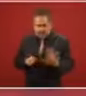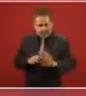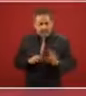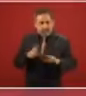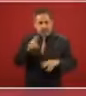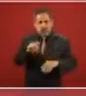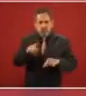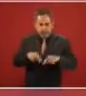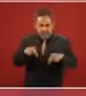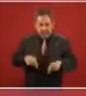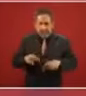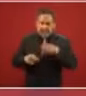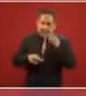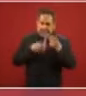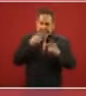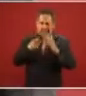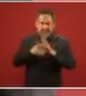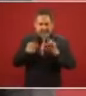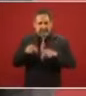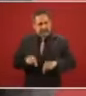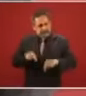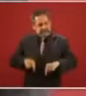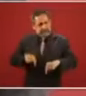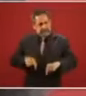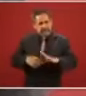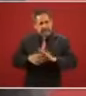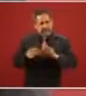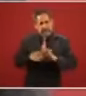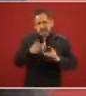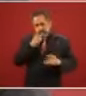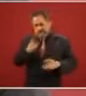Tratándolo aquí, entre otras cosas,